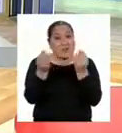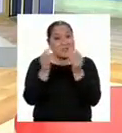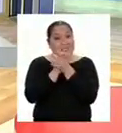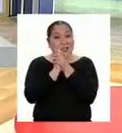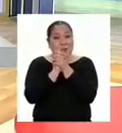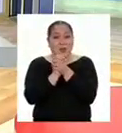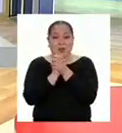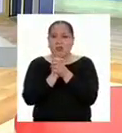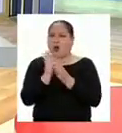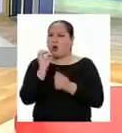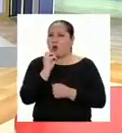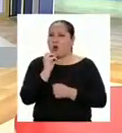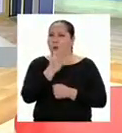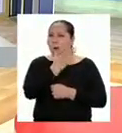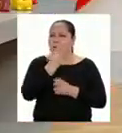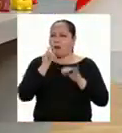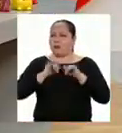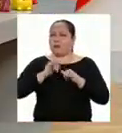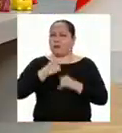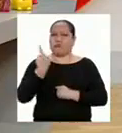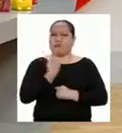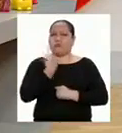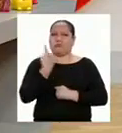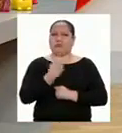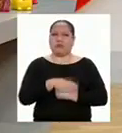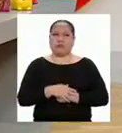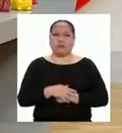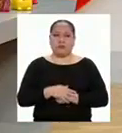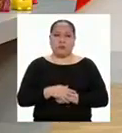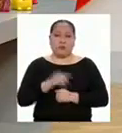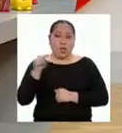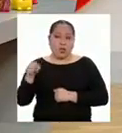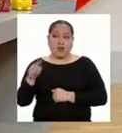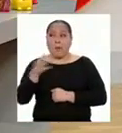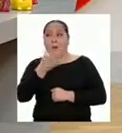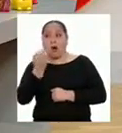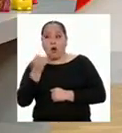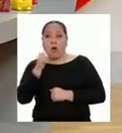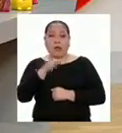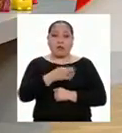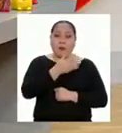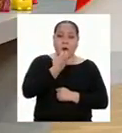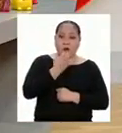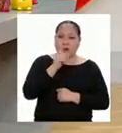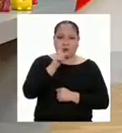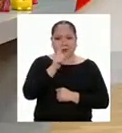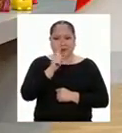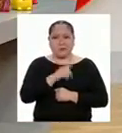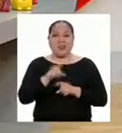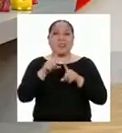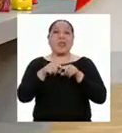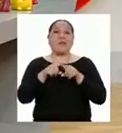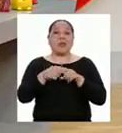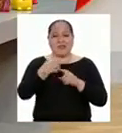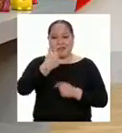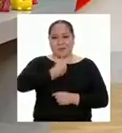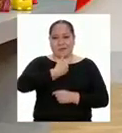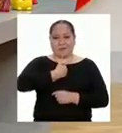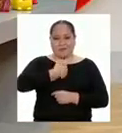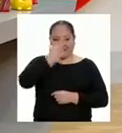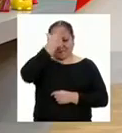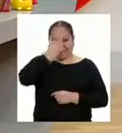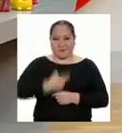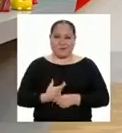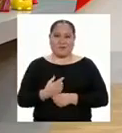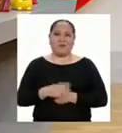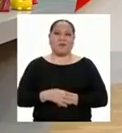¿O por el contrario prefieren quedarse solos? No es que una cosa sea mejor que la otra, depende mucho de la personalidad. Pero